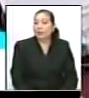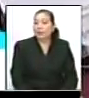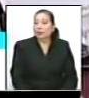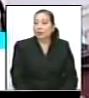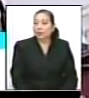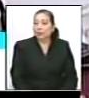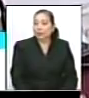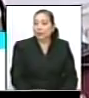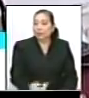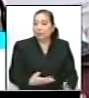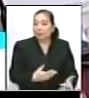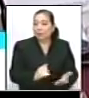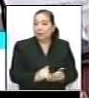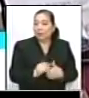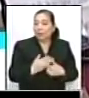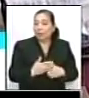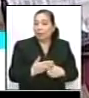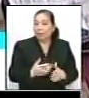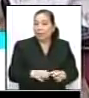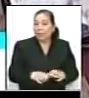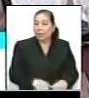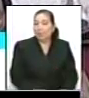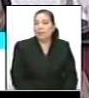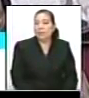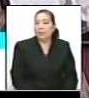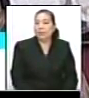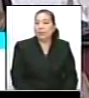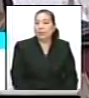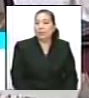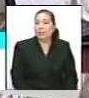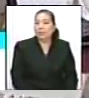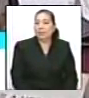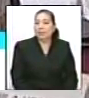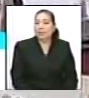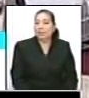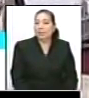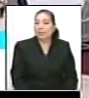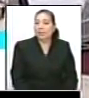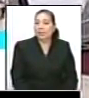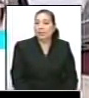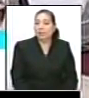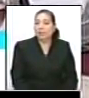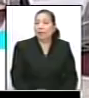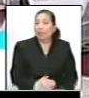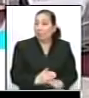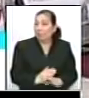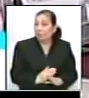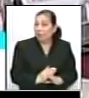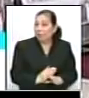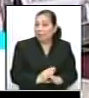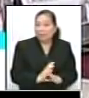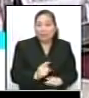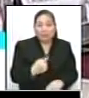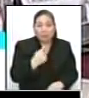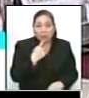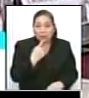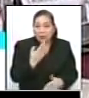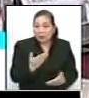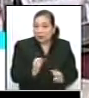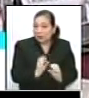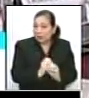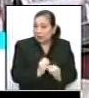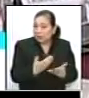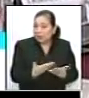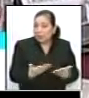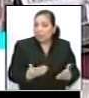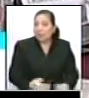levantar. Esperemos la defensa que ella haga. Miren, para en la defensa no quiero sugerirle que haga ninguna de estas